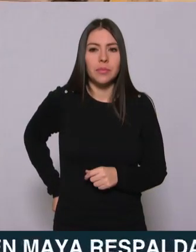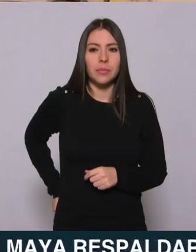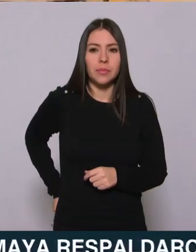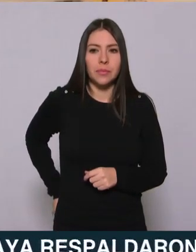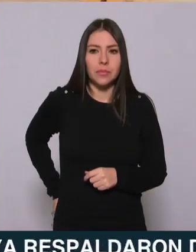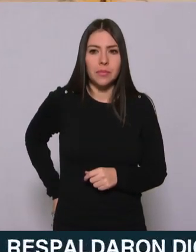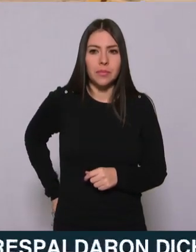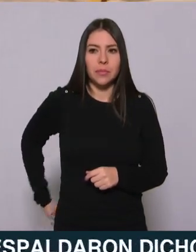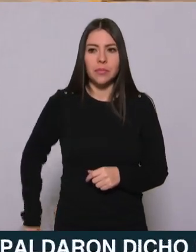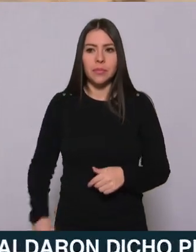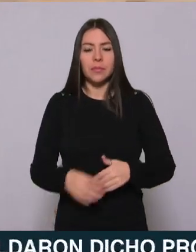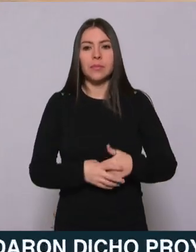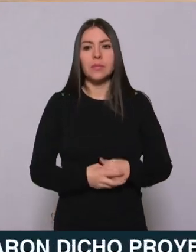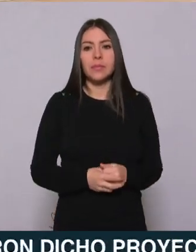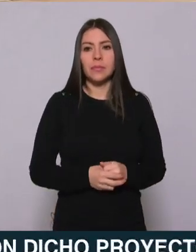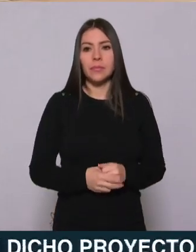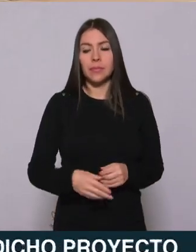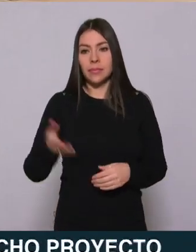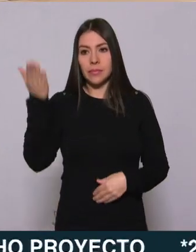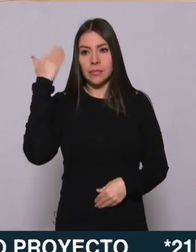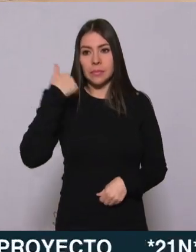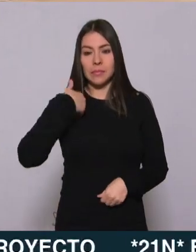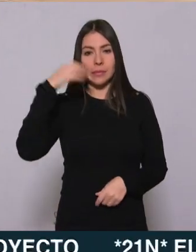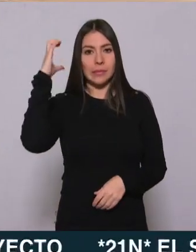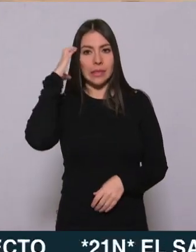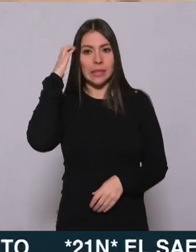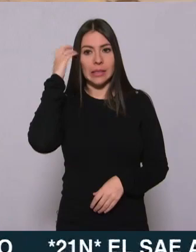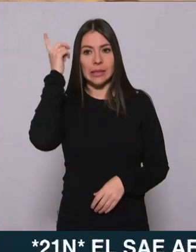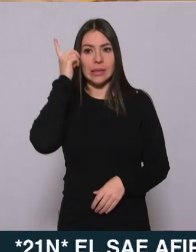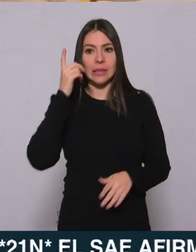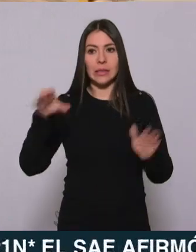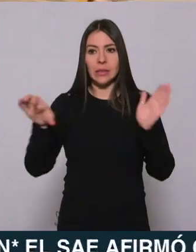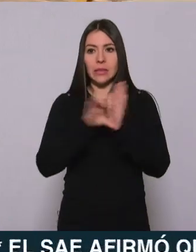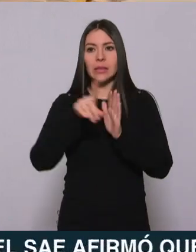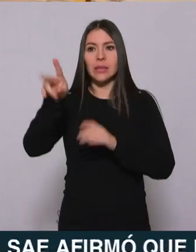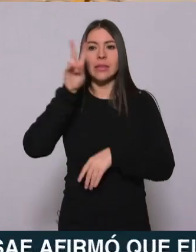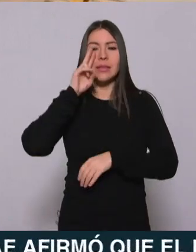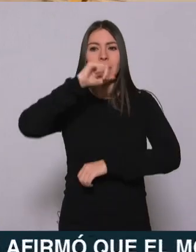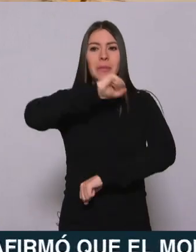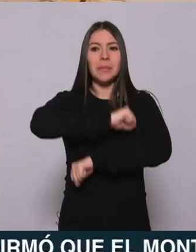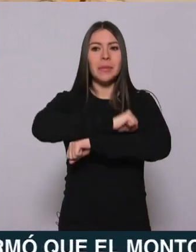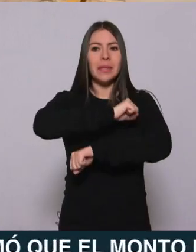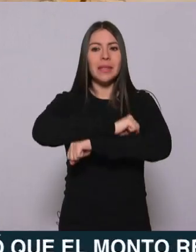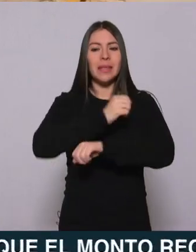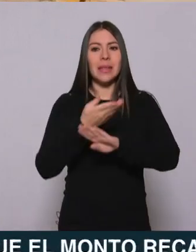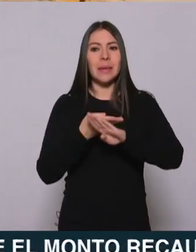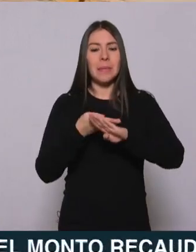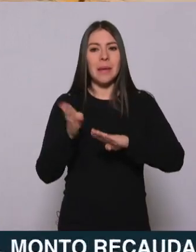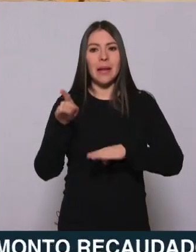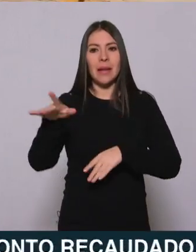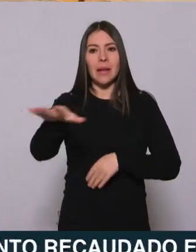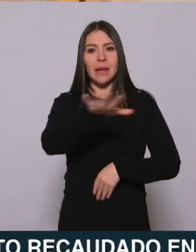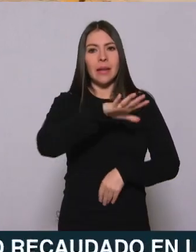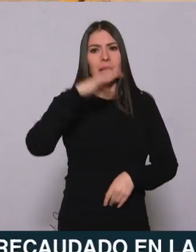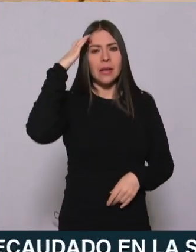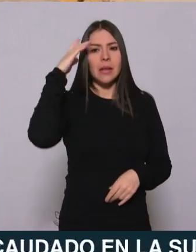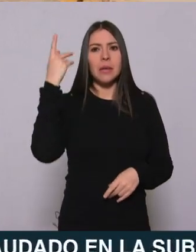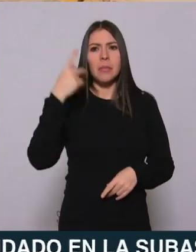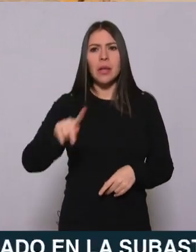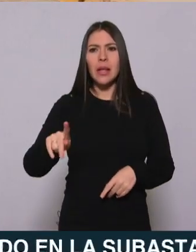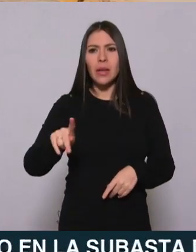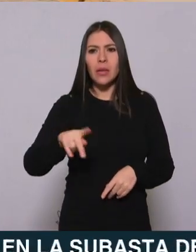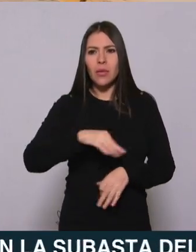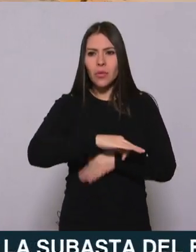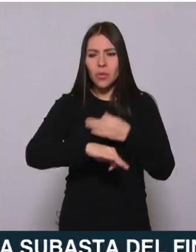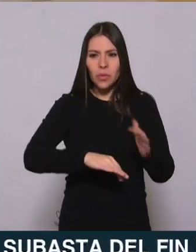Ahí era mi recámara, donde está la ventana blanca era mi recámara, entonces al parecer todo está volando, todo lo